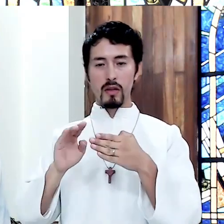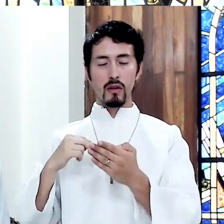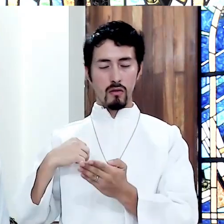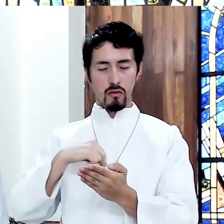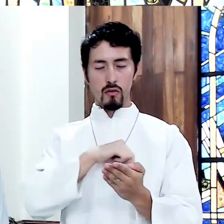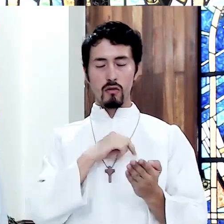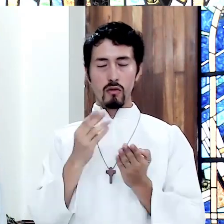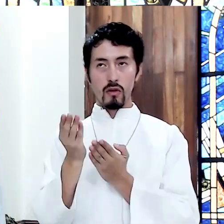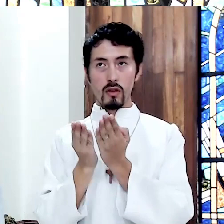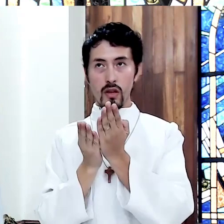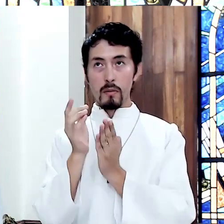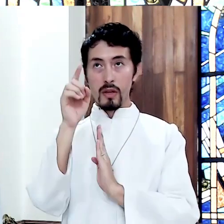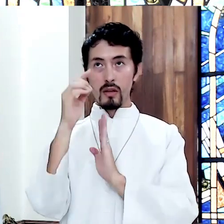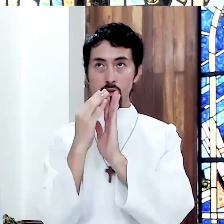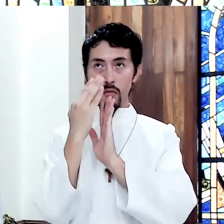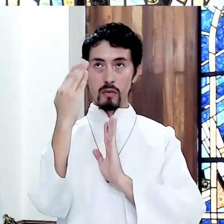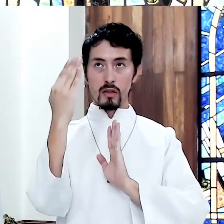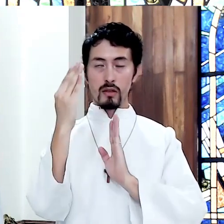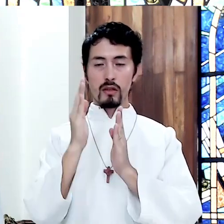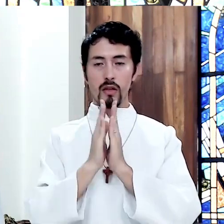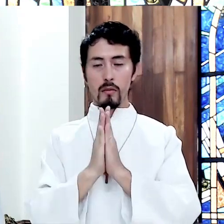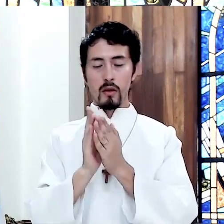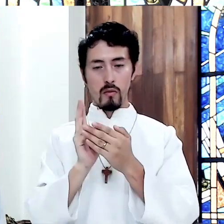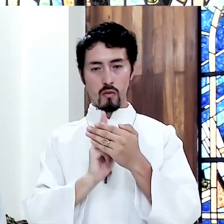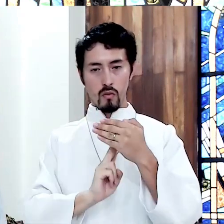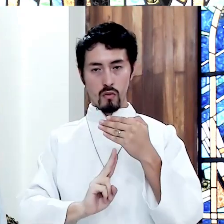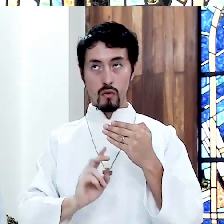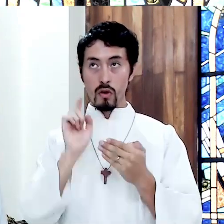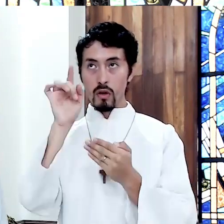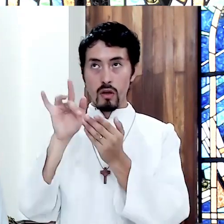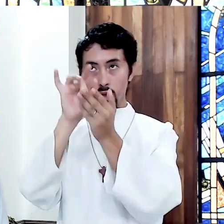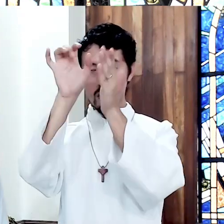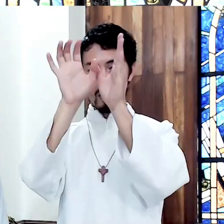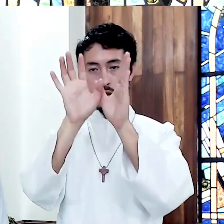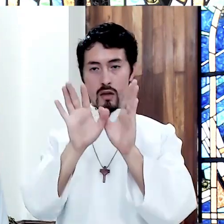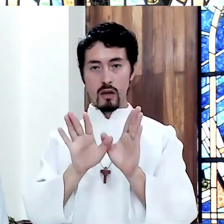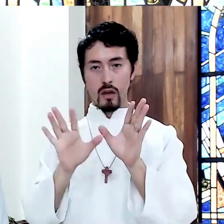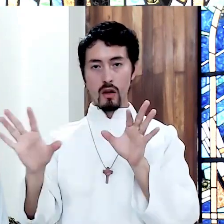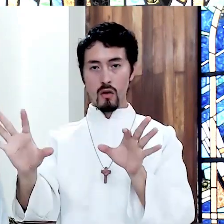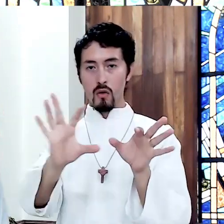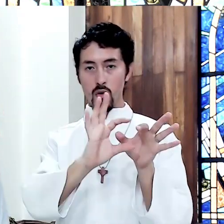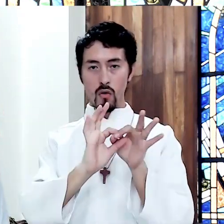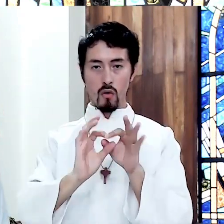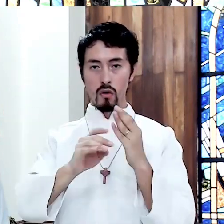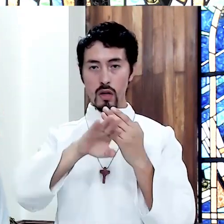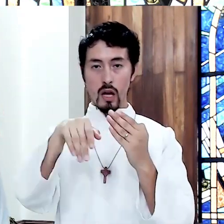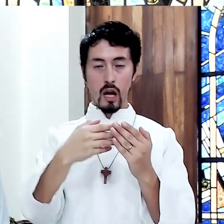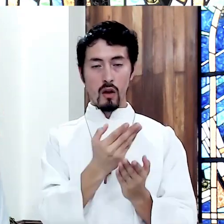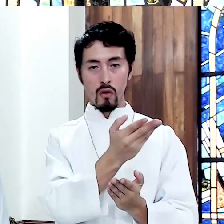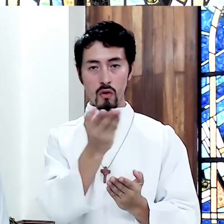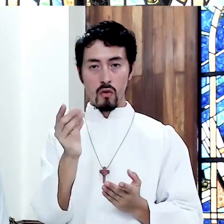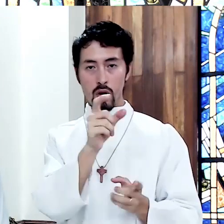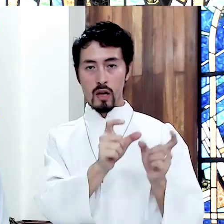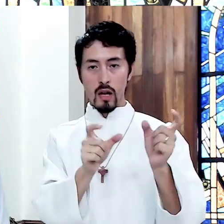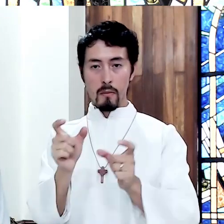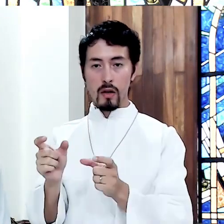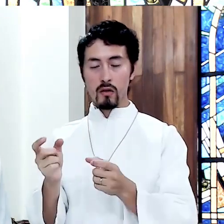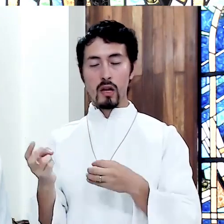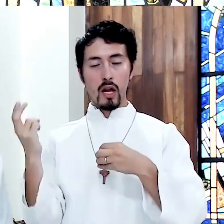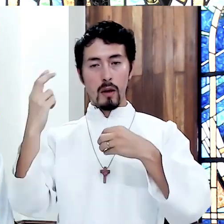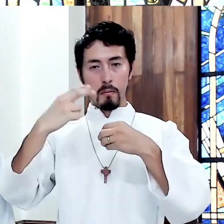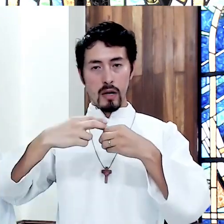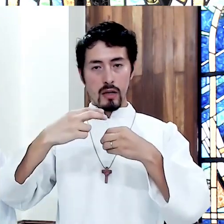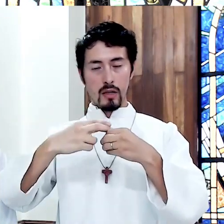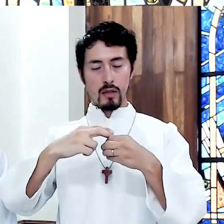presencia. Te pedimos humildemente que el Espíritu Santo congregue en la unidad a cuantos participamos del cuerpo y